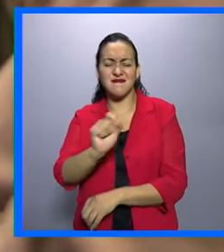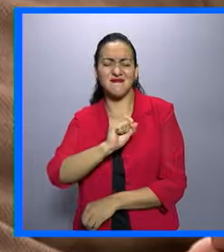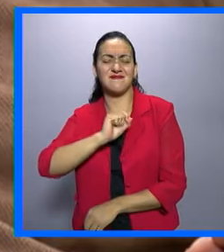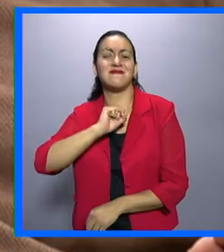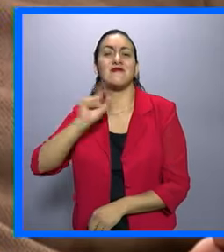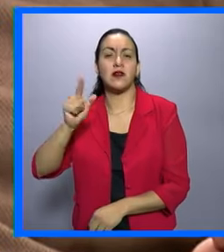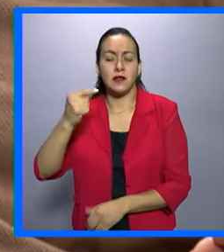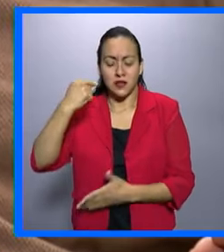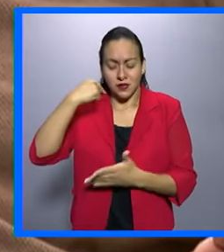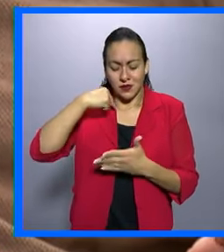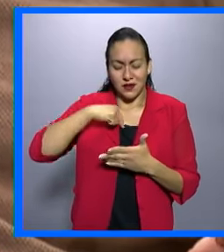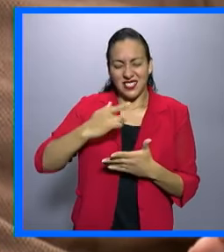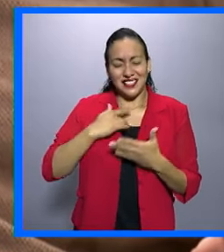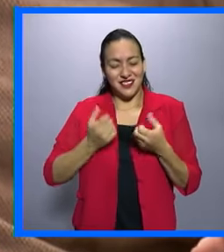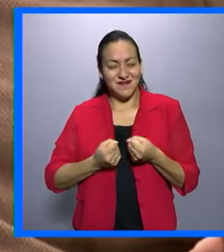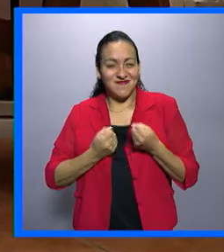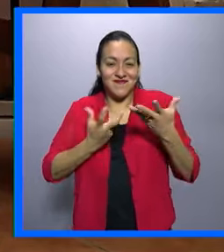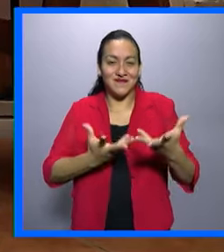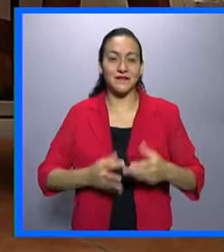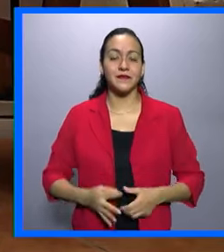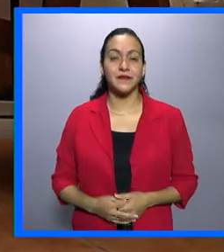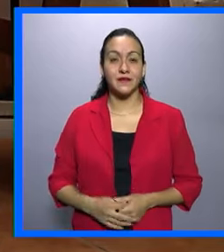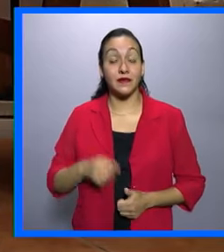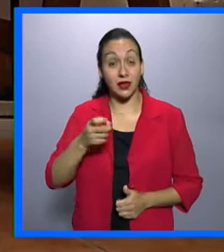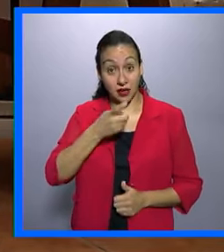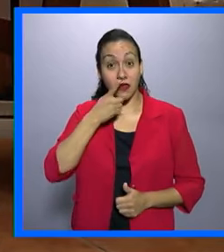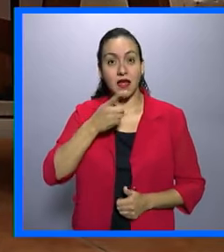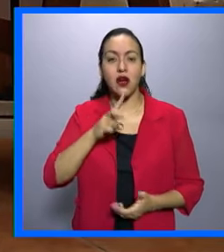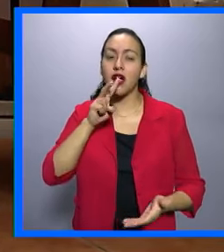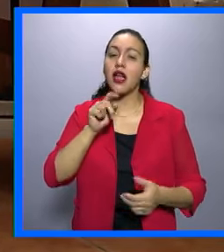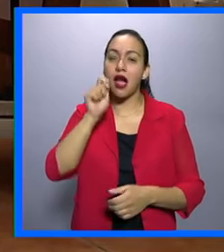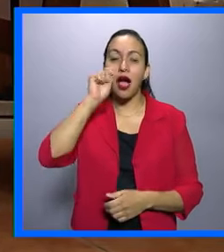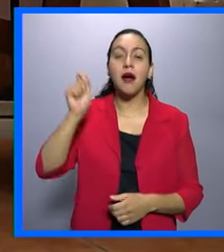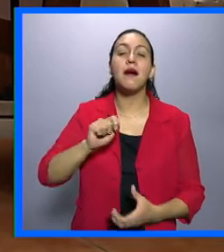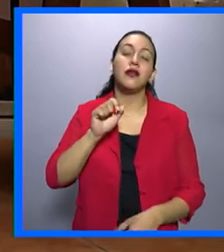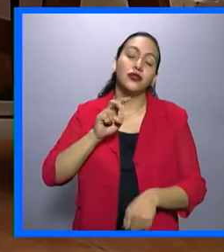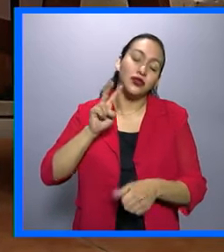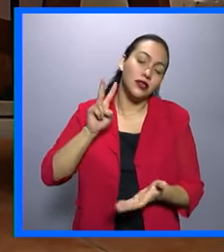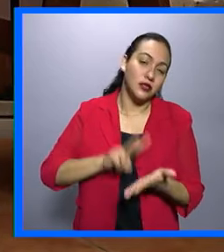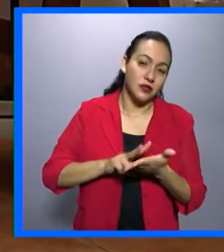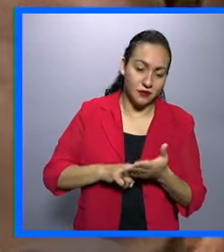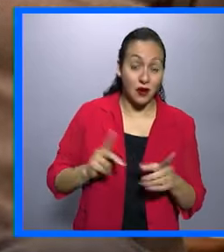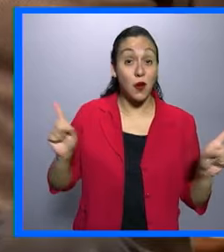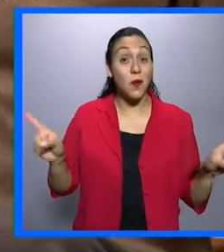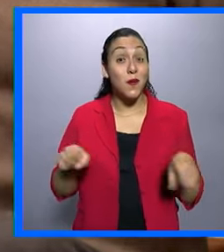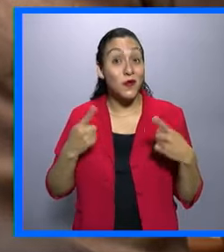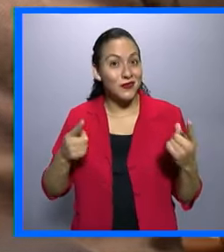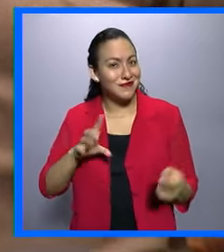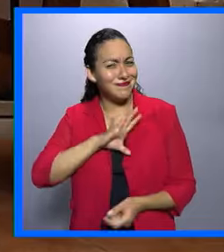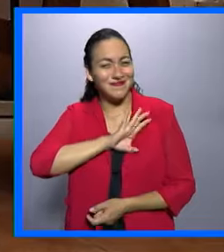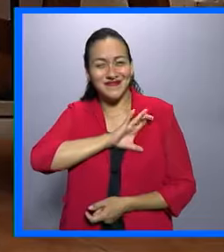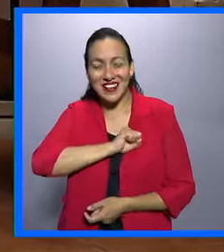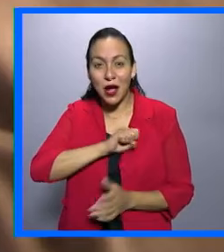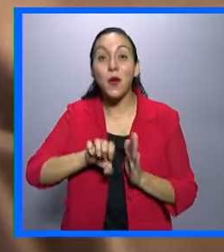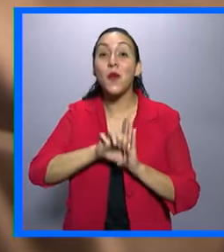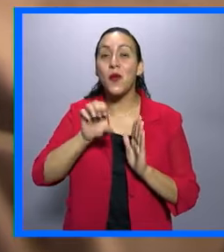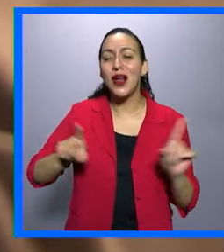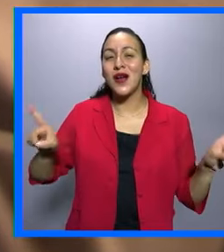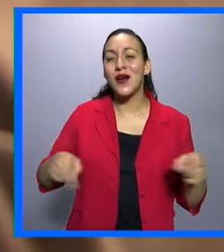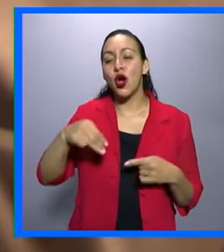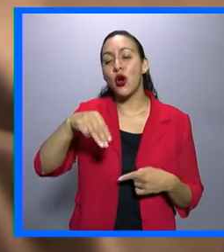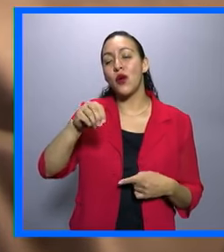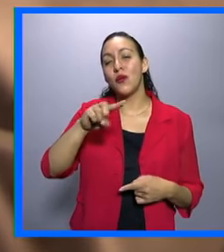que se vive. También habló del valor de la amistad, de su gusto por la música, de Mozart, de